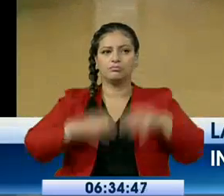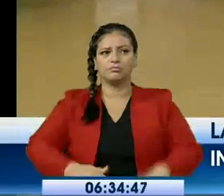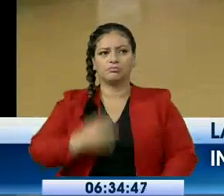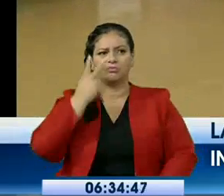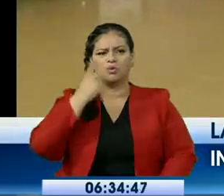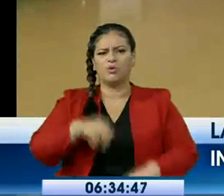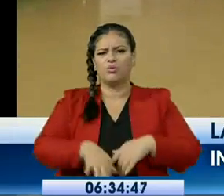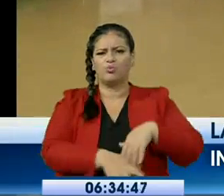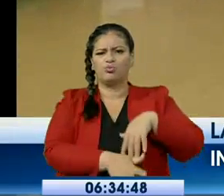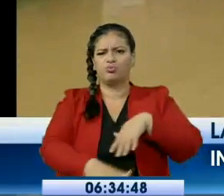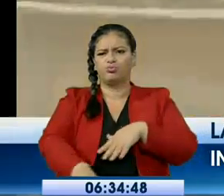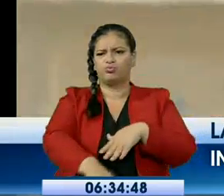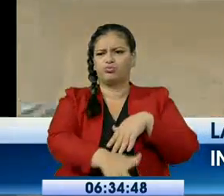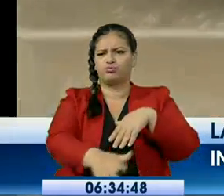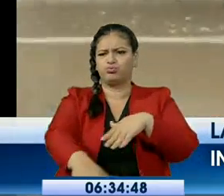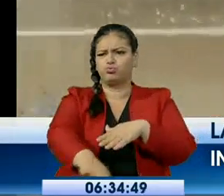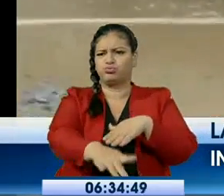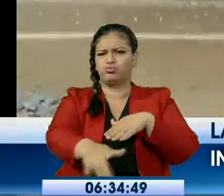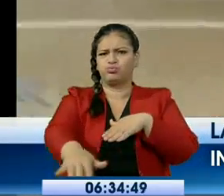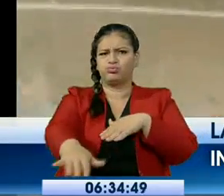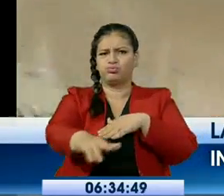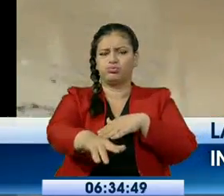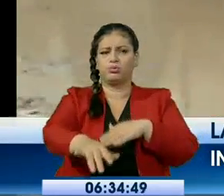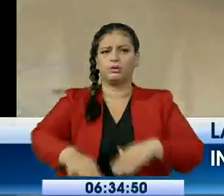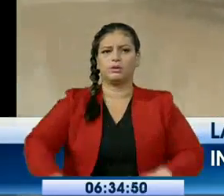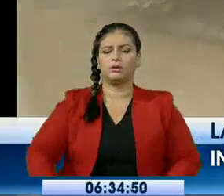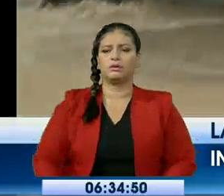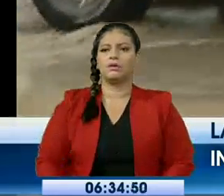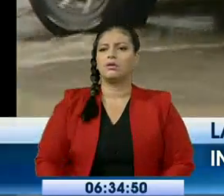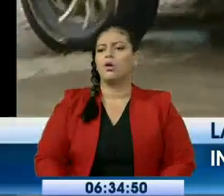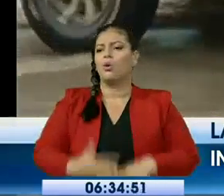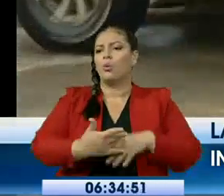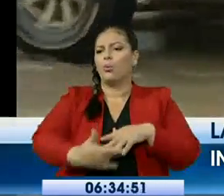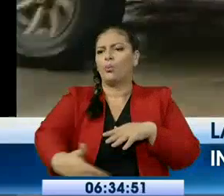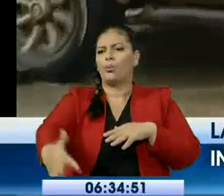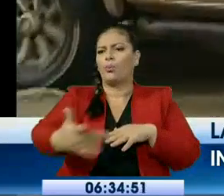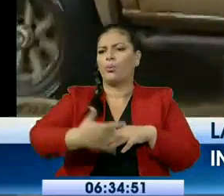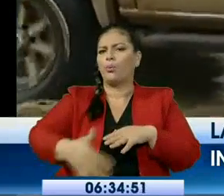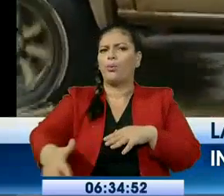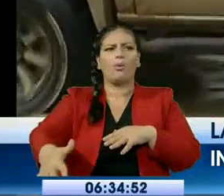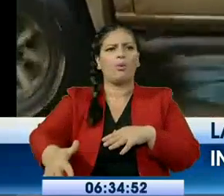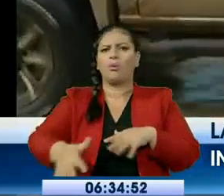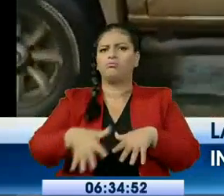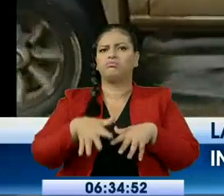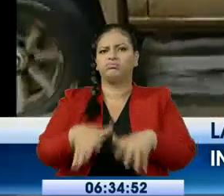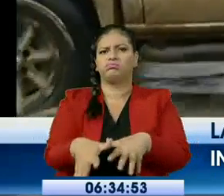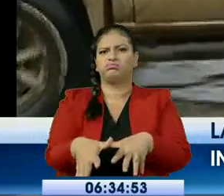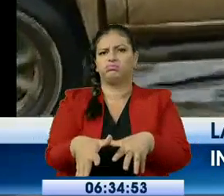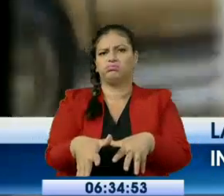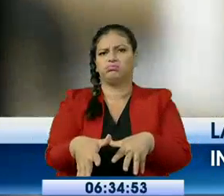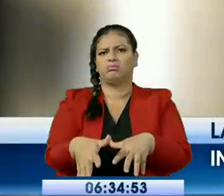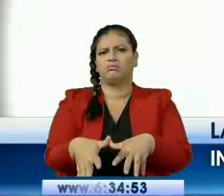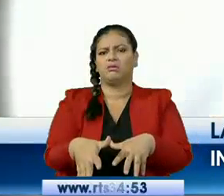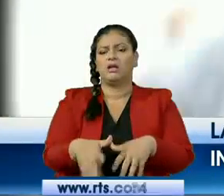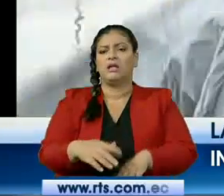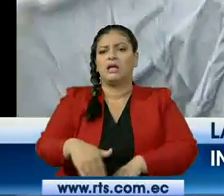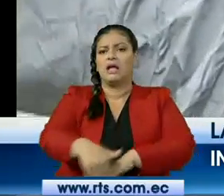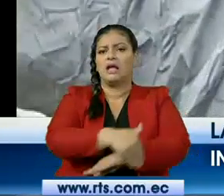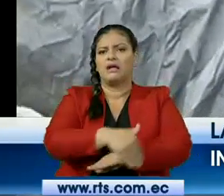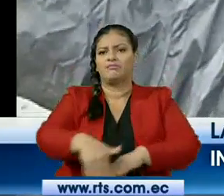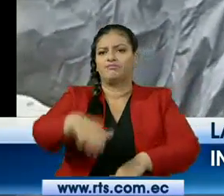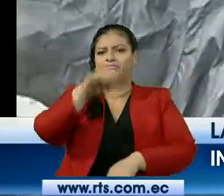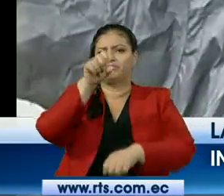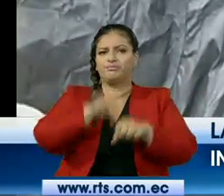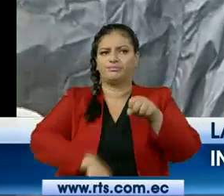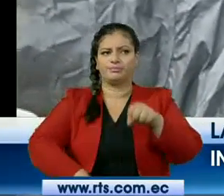plena vía pública. El agua se queda empozada y esto genera malestar por el deterioro de la calzada. Ya los carros